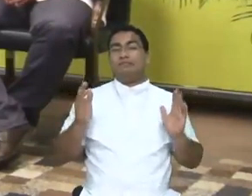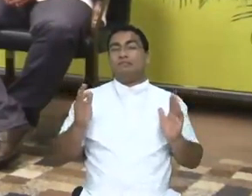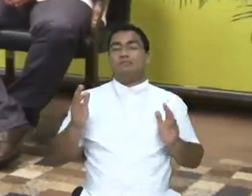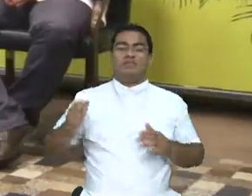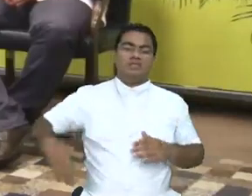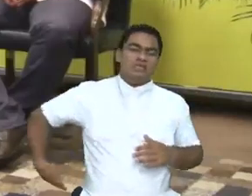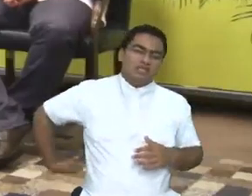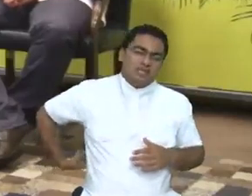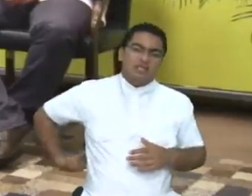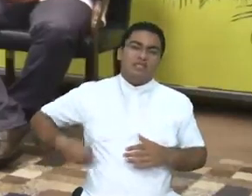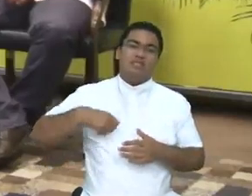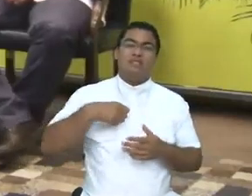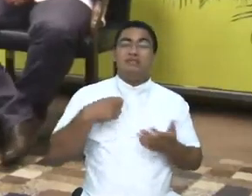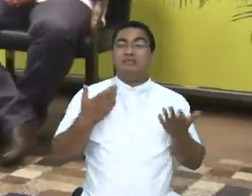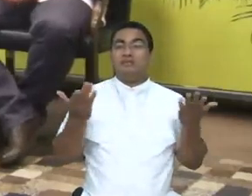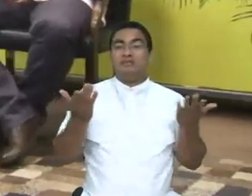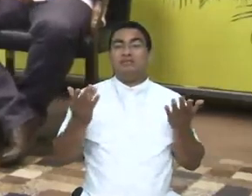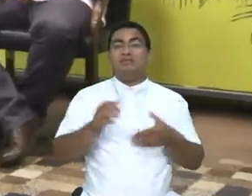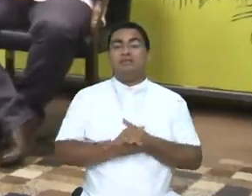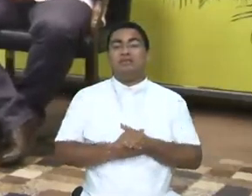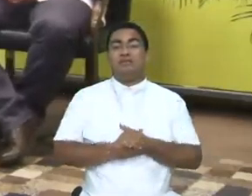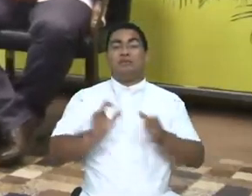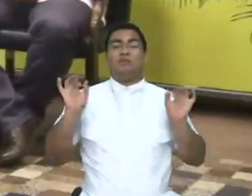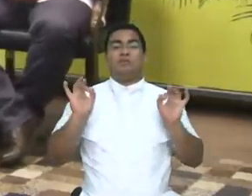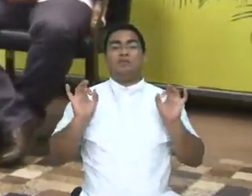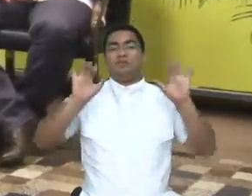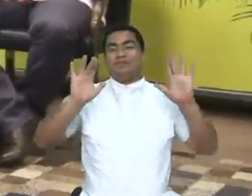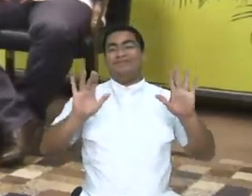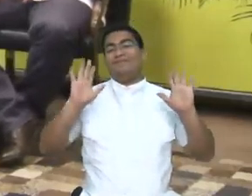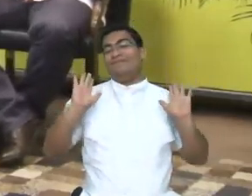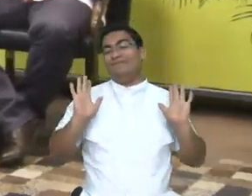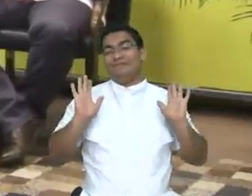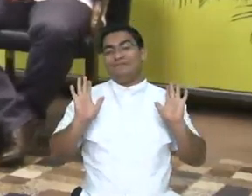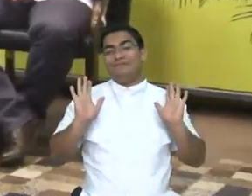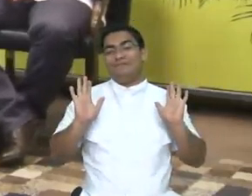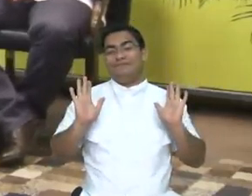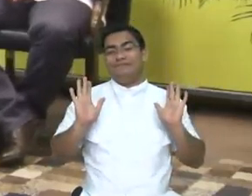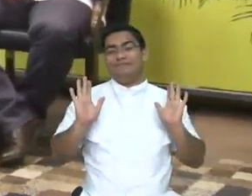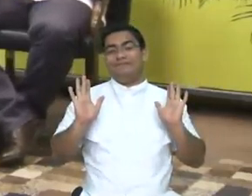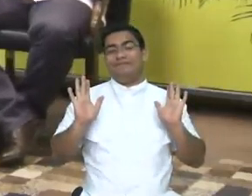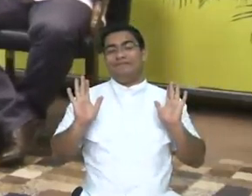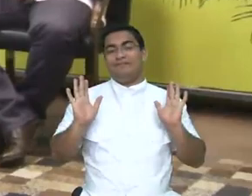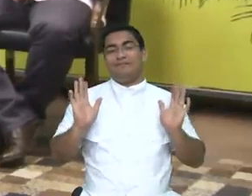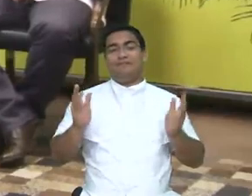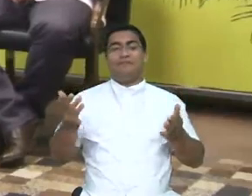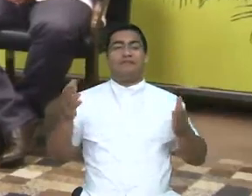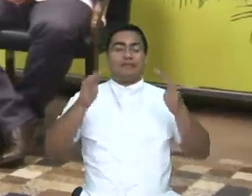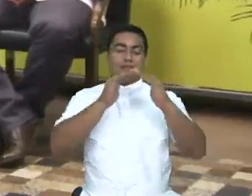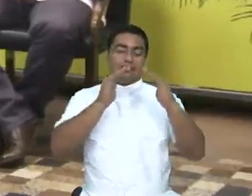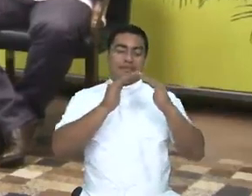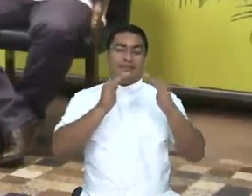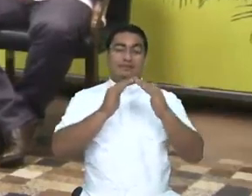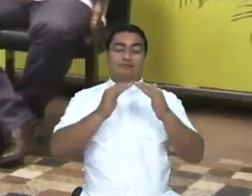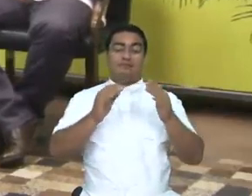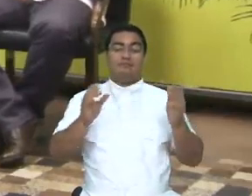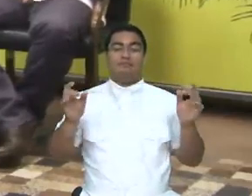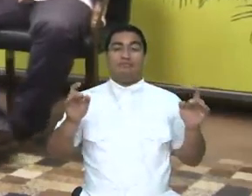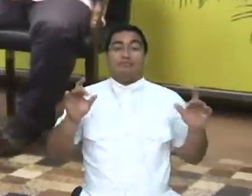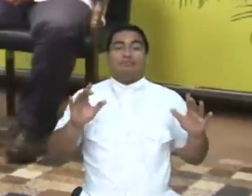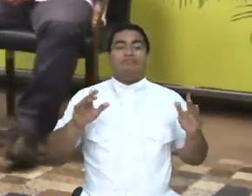se pegó aquí. Sí, afortunadamente los accidentes en el hogar pues no son